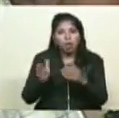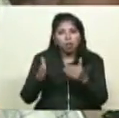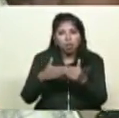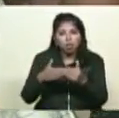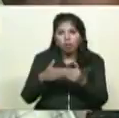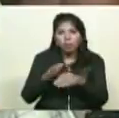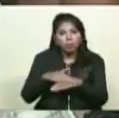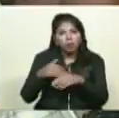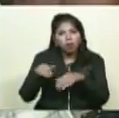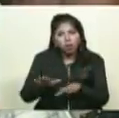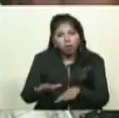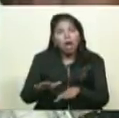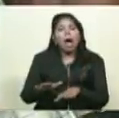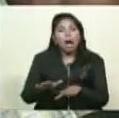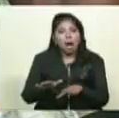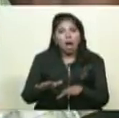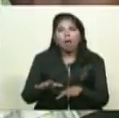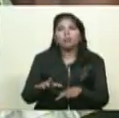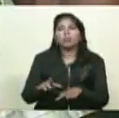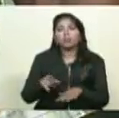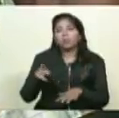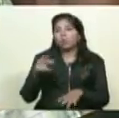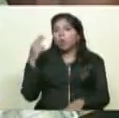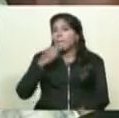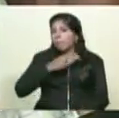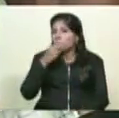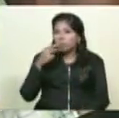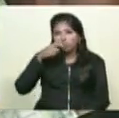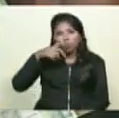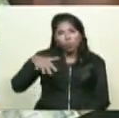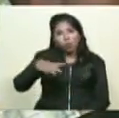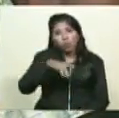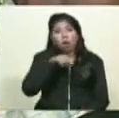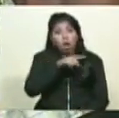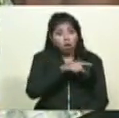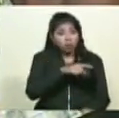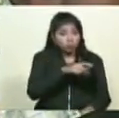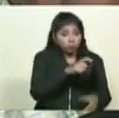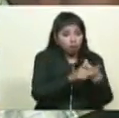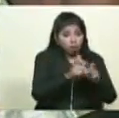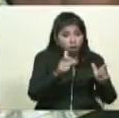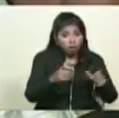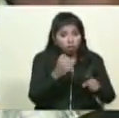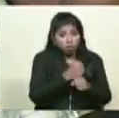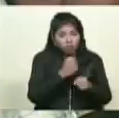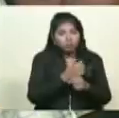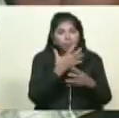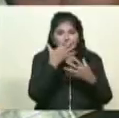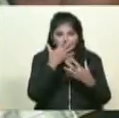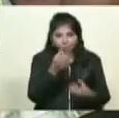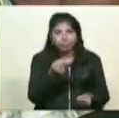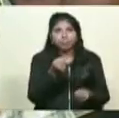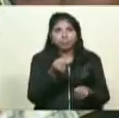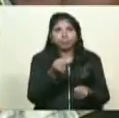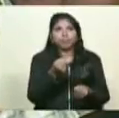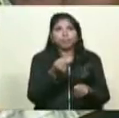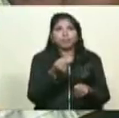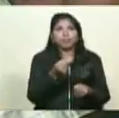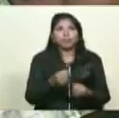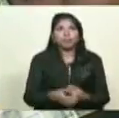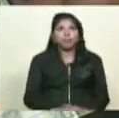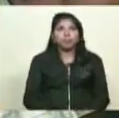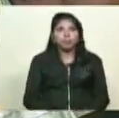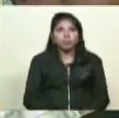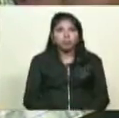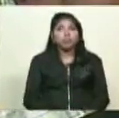afuera y que no los podemos defraudar, señor presidente. Ellos lo han entendido, incluso cuando se han